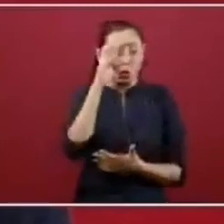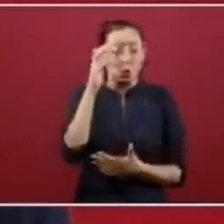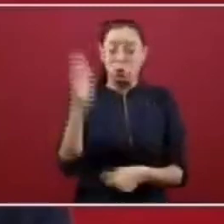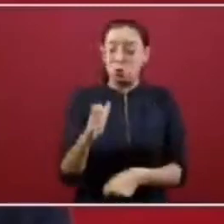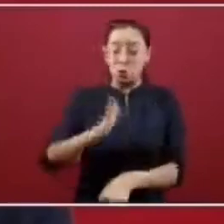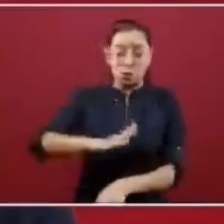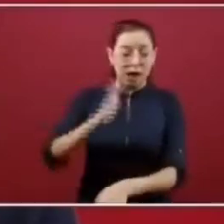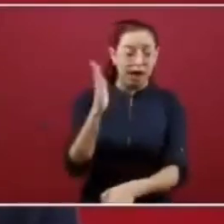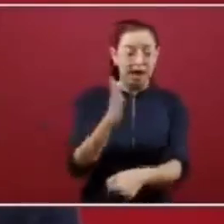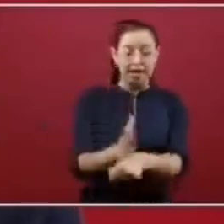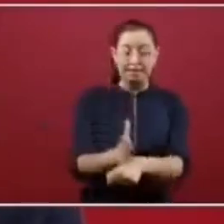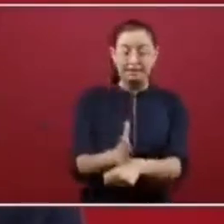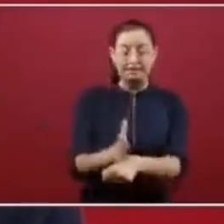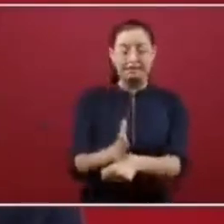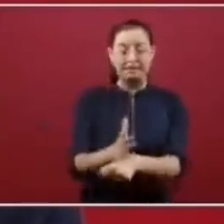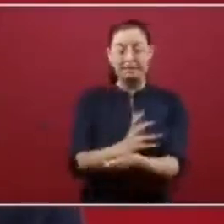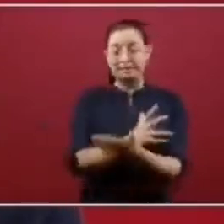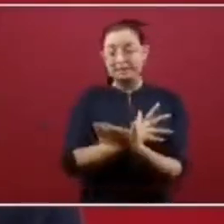castigo,